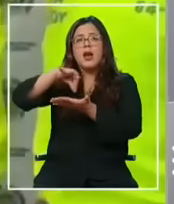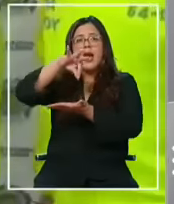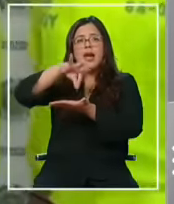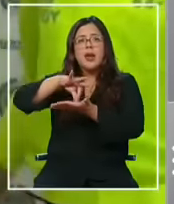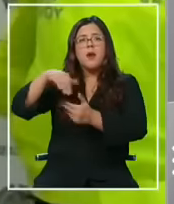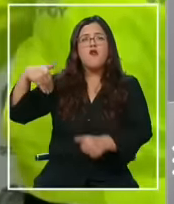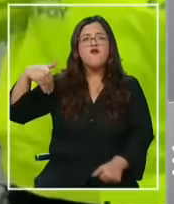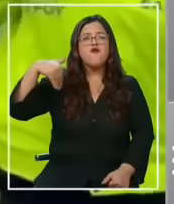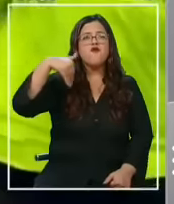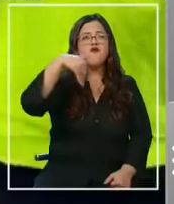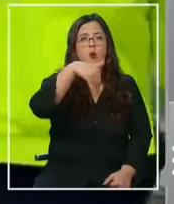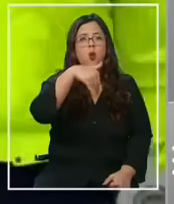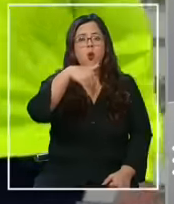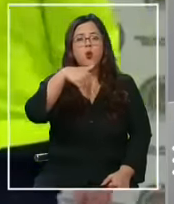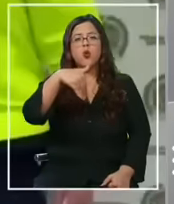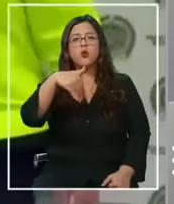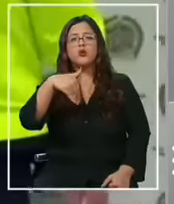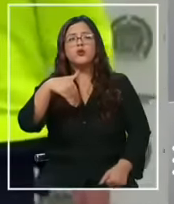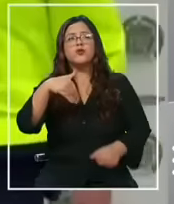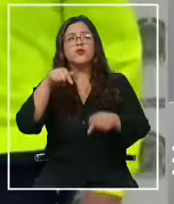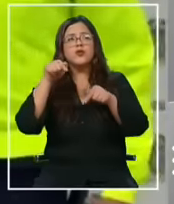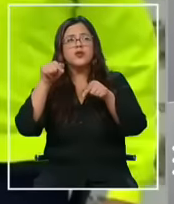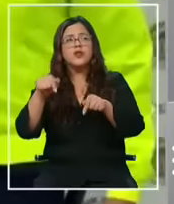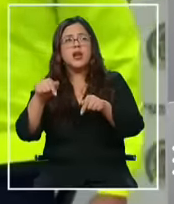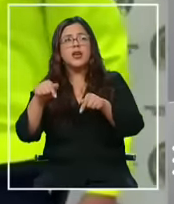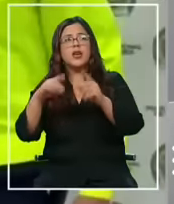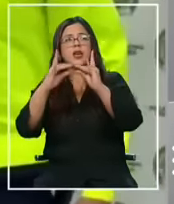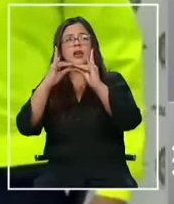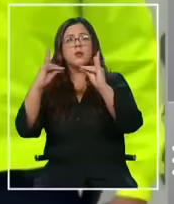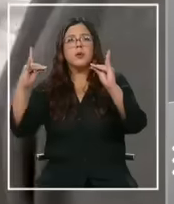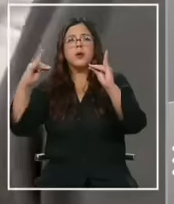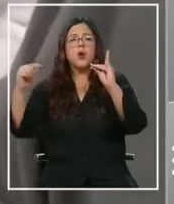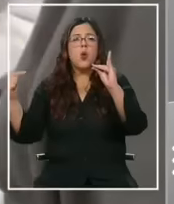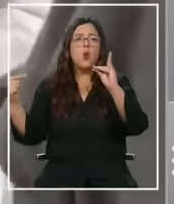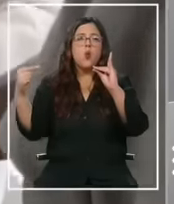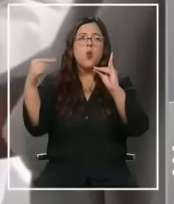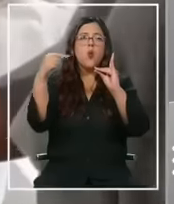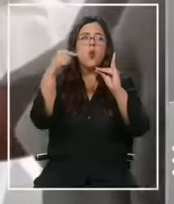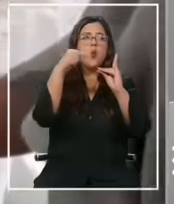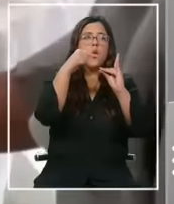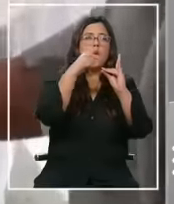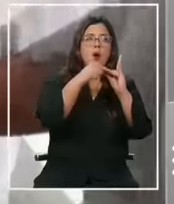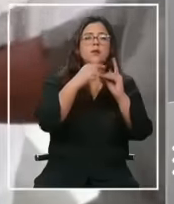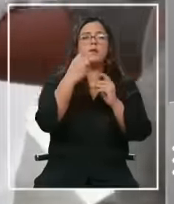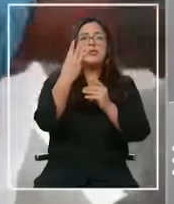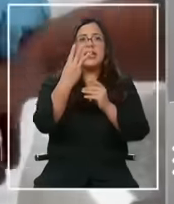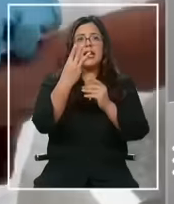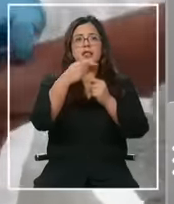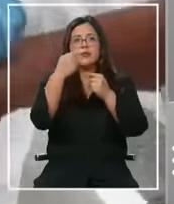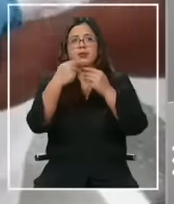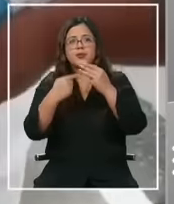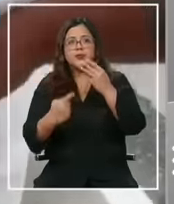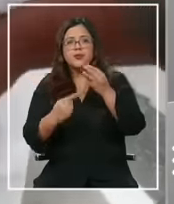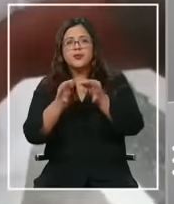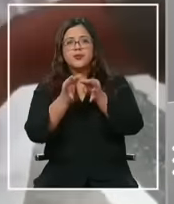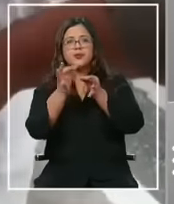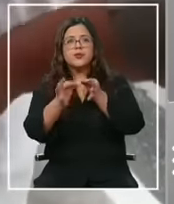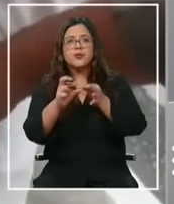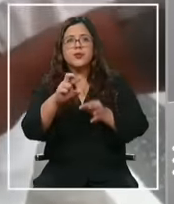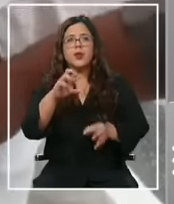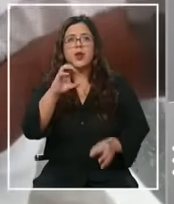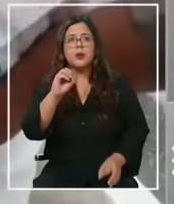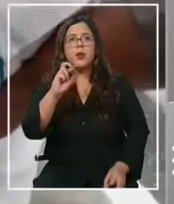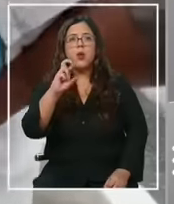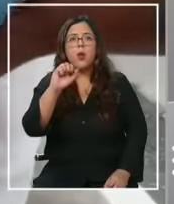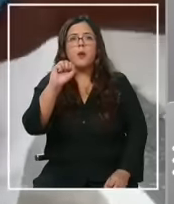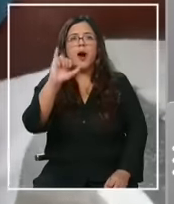el que se transportaba desde Rumichaca, y él logra atravesar las ciudades de Ipiales, de Pasto, y llega aquí a Popayán. Ya en la terminal de